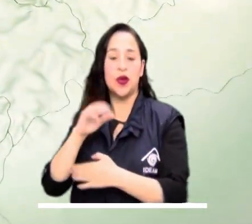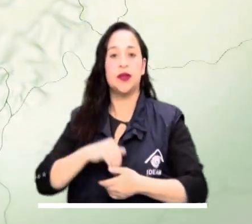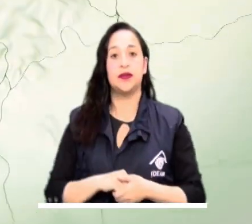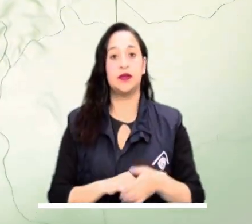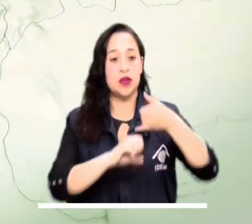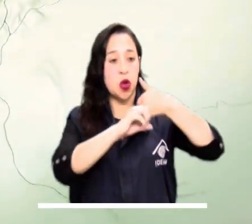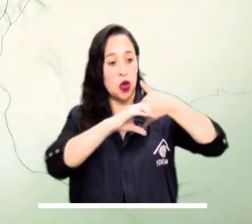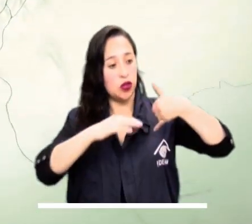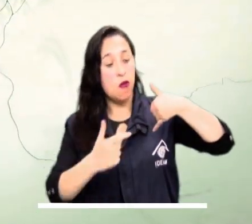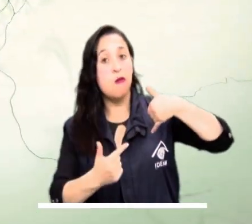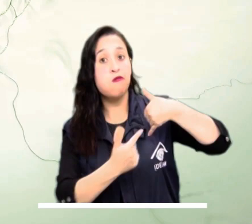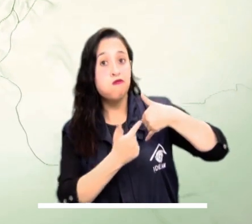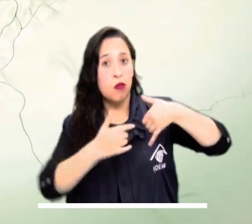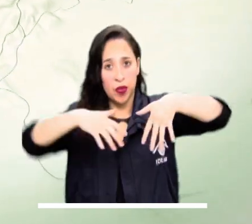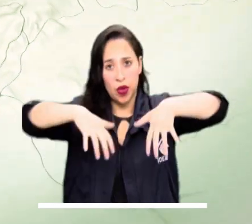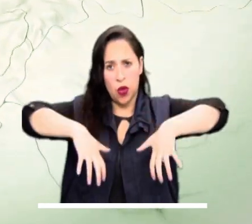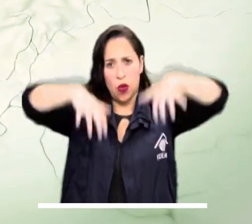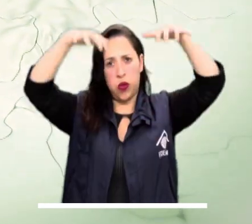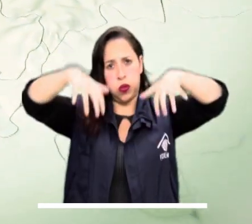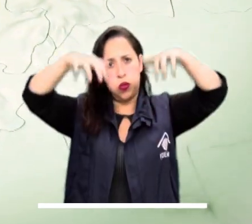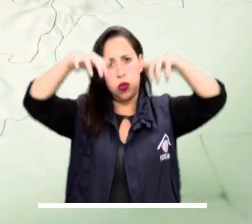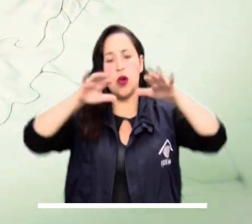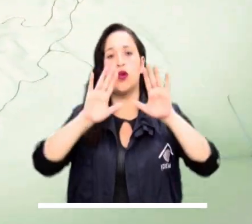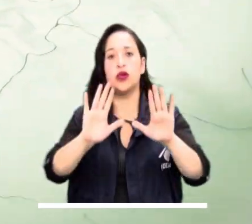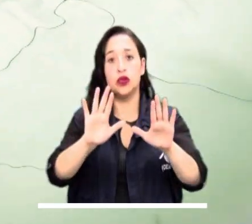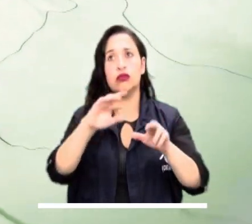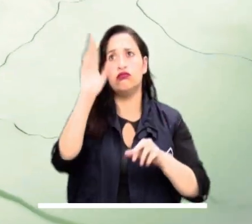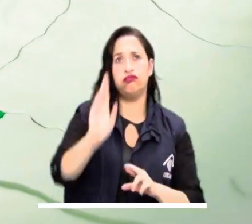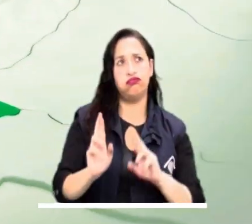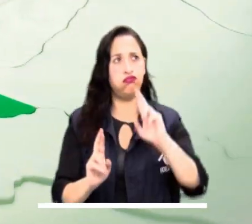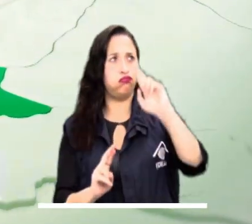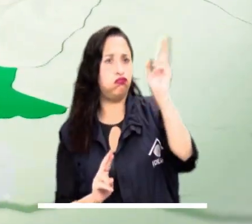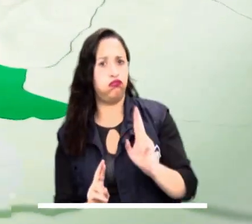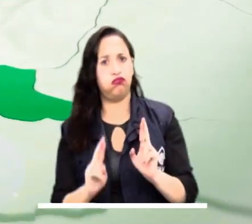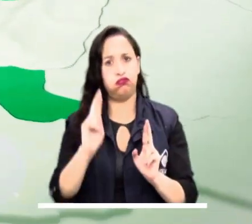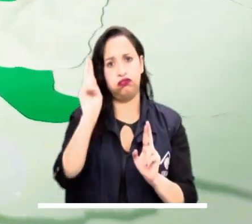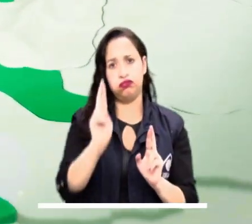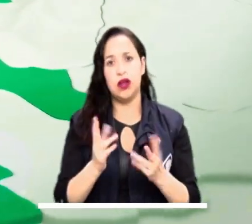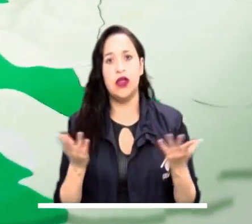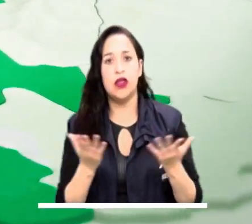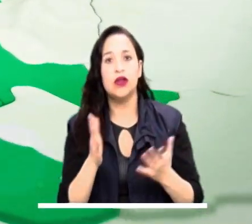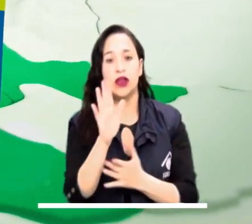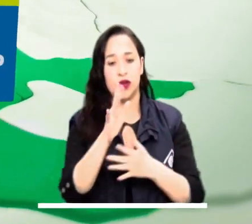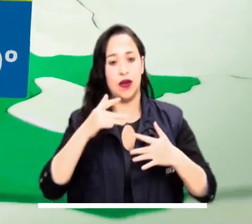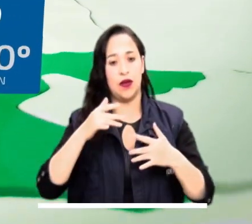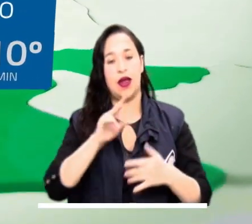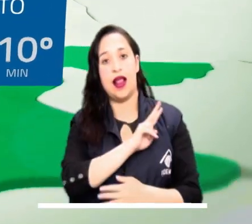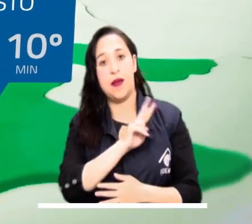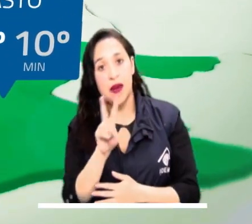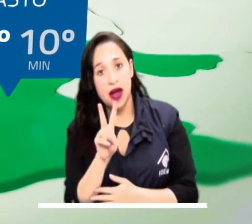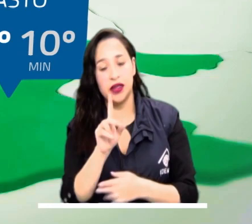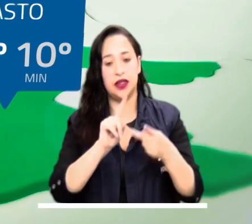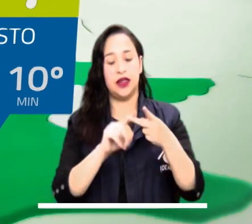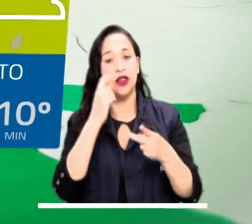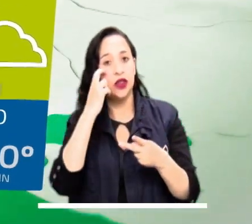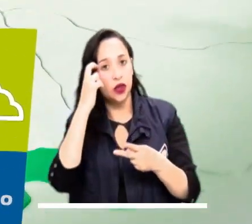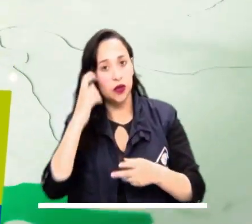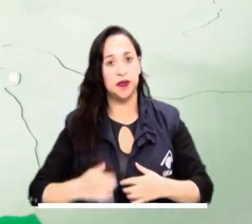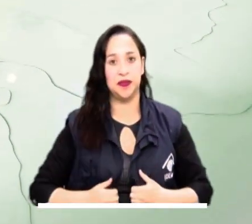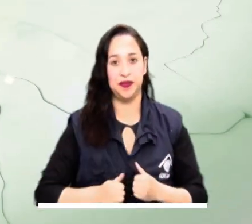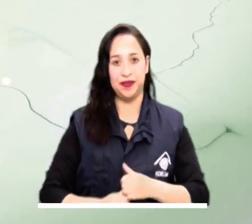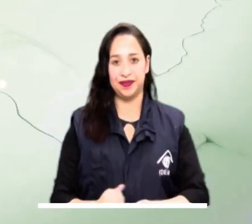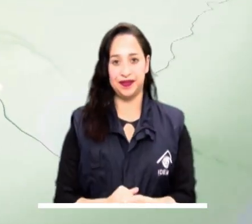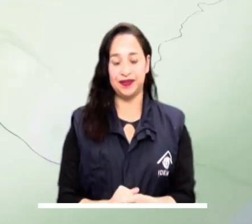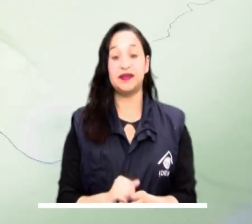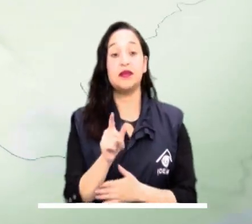islas. Hacia el occidente del país se advierten lluvias intensas, incluso con tormentas eléctricas sobre amplios sectores del Valle del Cauca